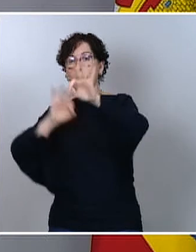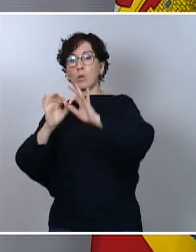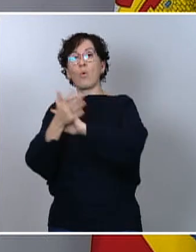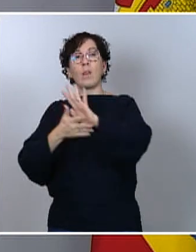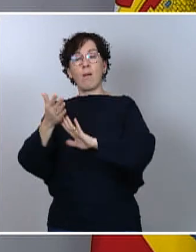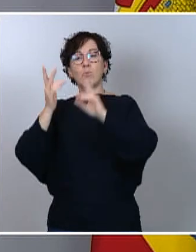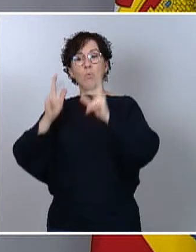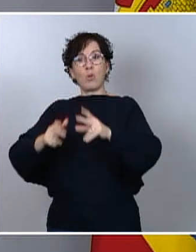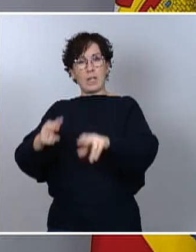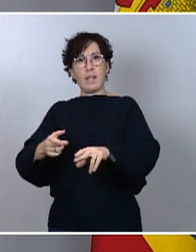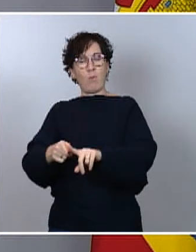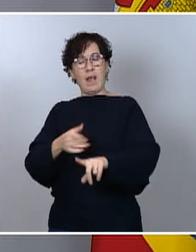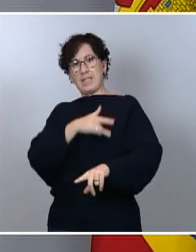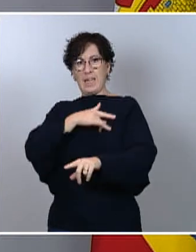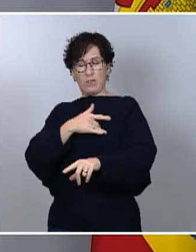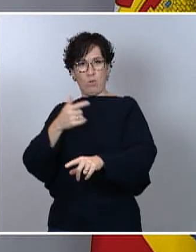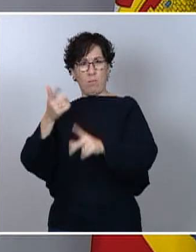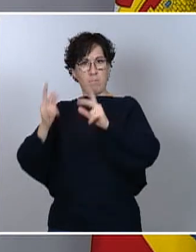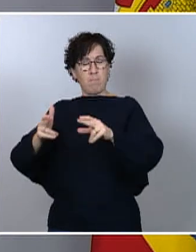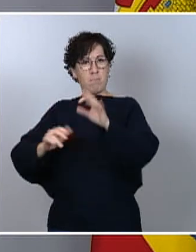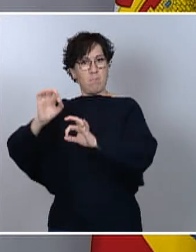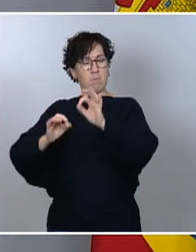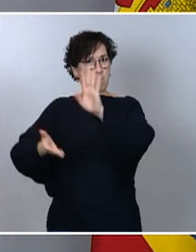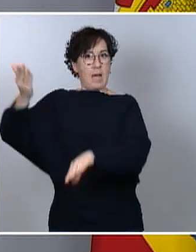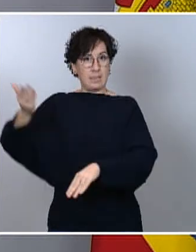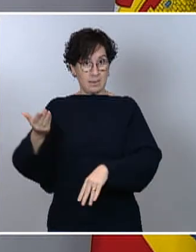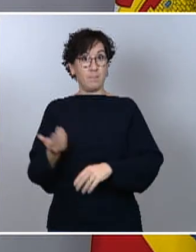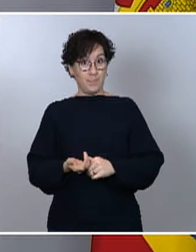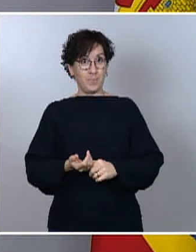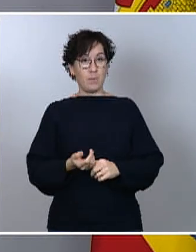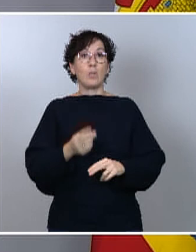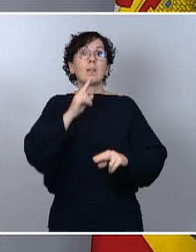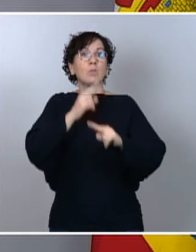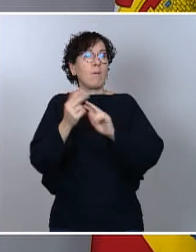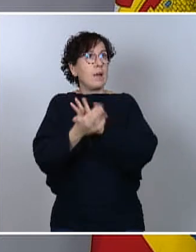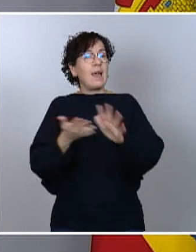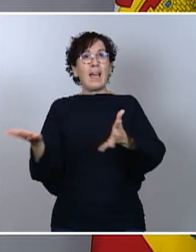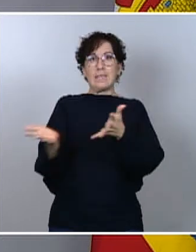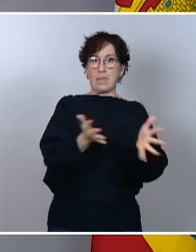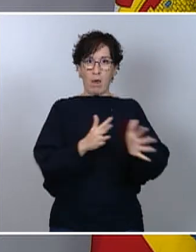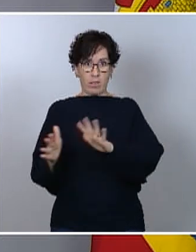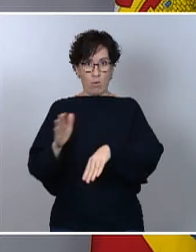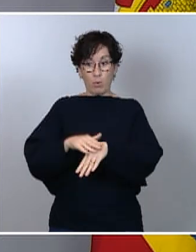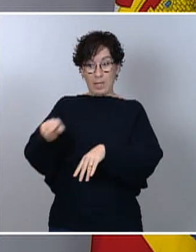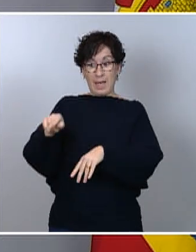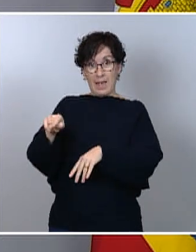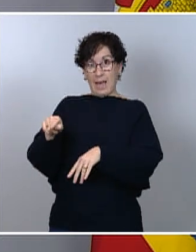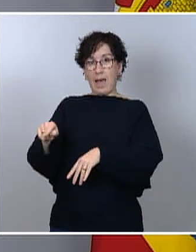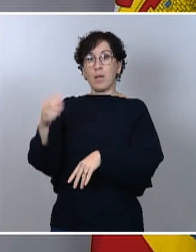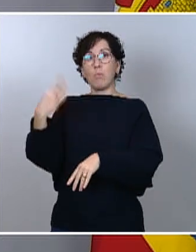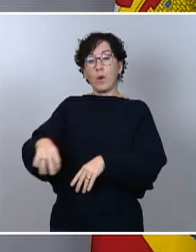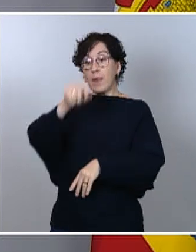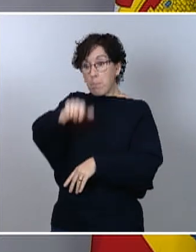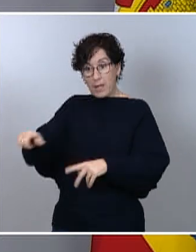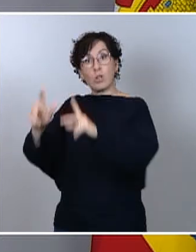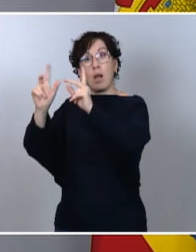yo creo, sobreestimando, porque en el exceso de muertes habrá personas que han muerto. Es posible que como consecuencia de la pandemia o